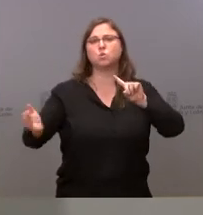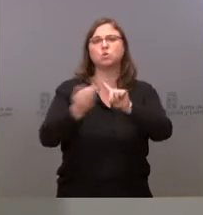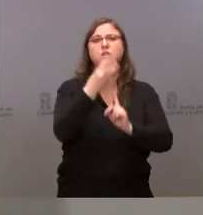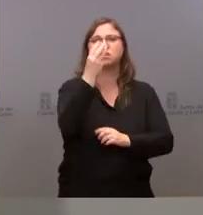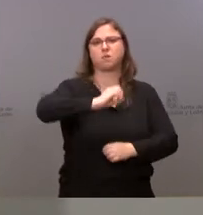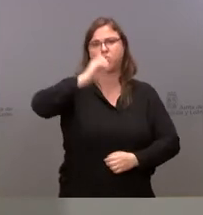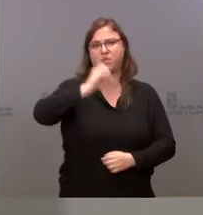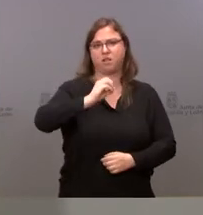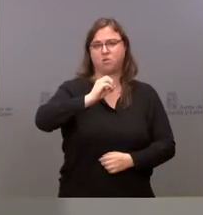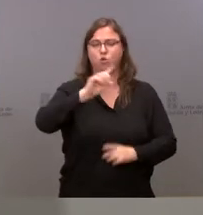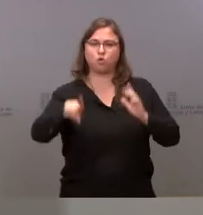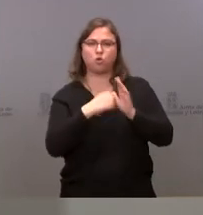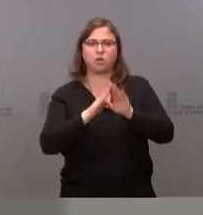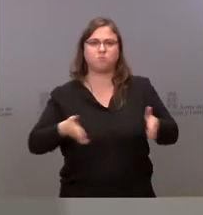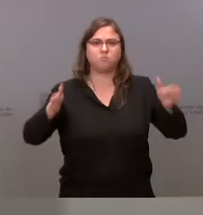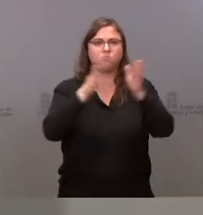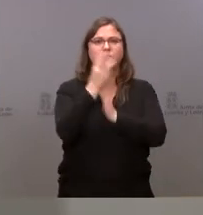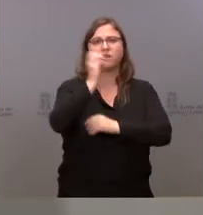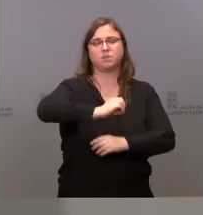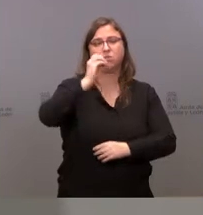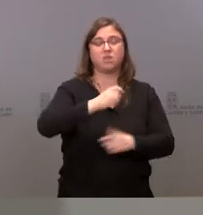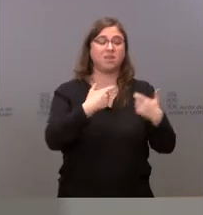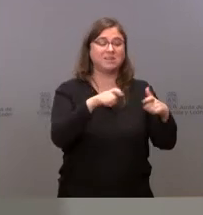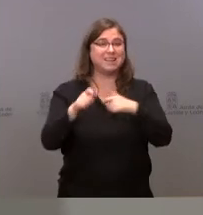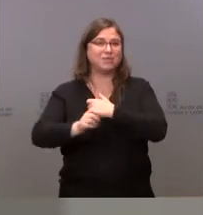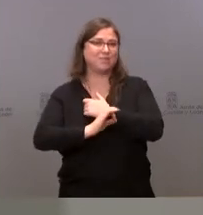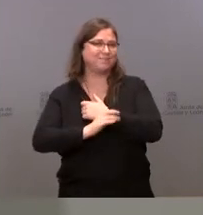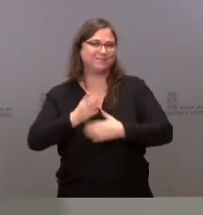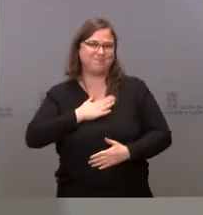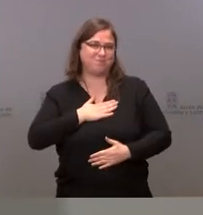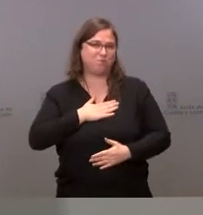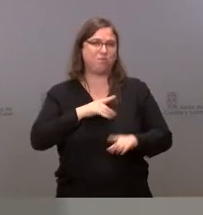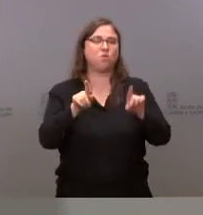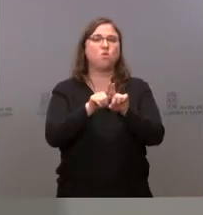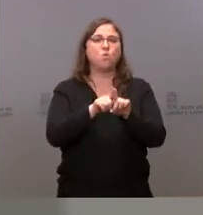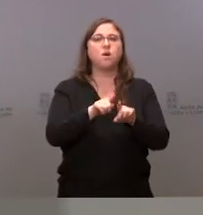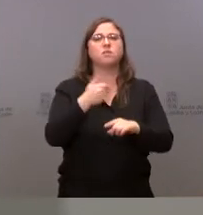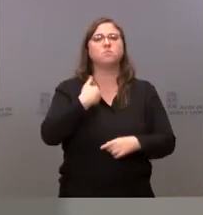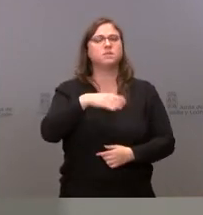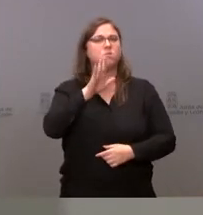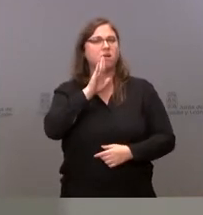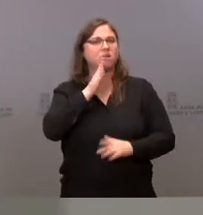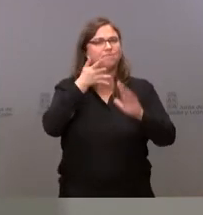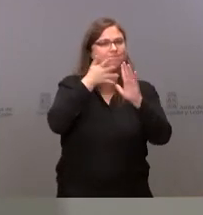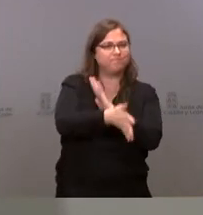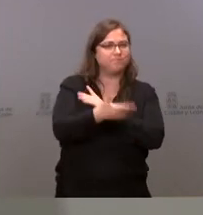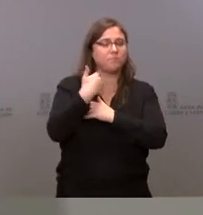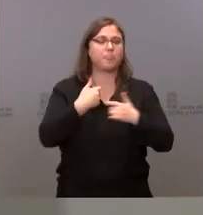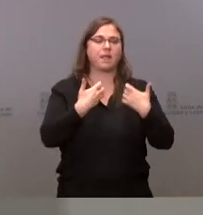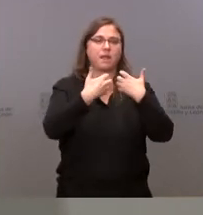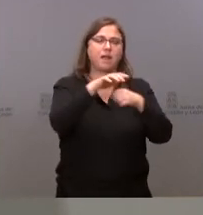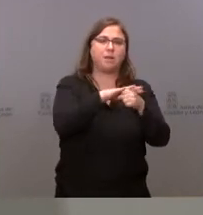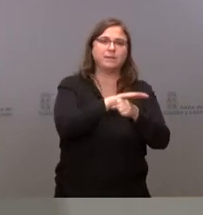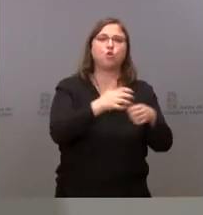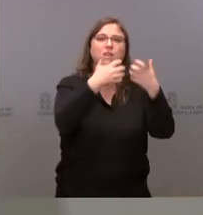del total. Los sectores estratégicos son los propios de la RIS3, los que haremos especial hincapié en el ámbito industrial,